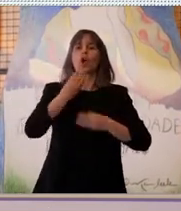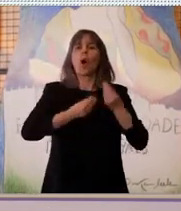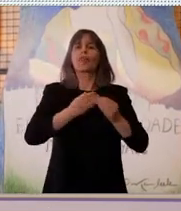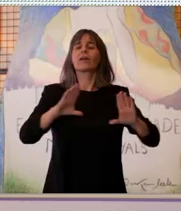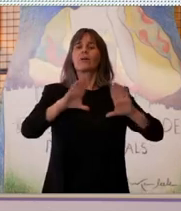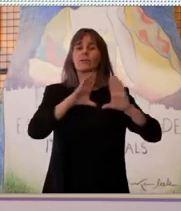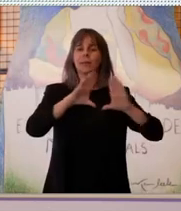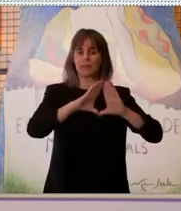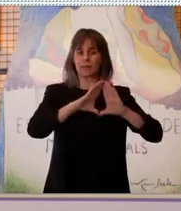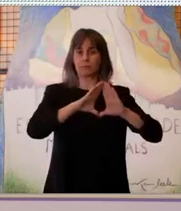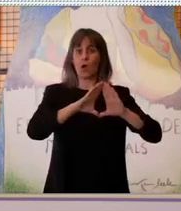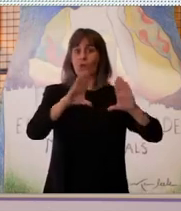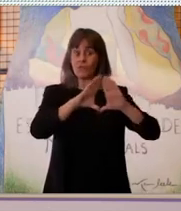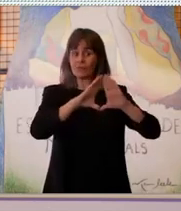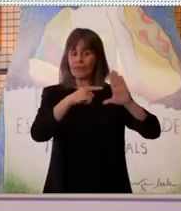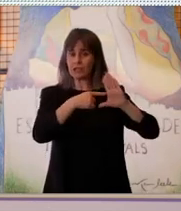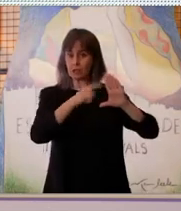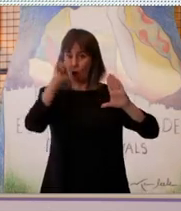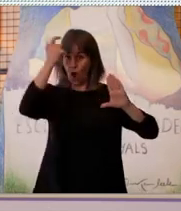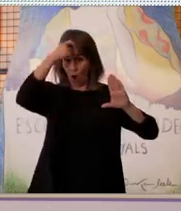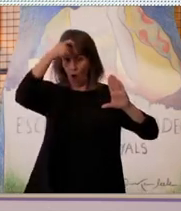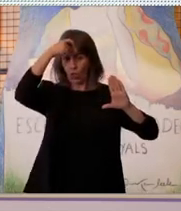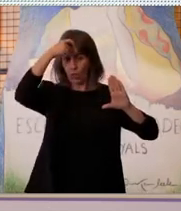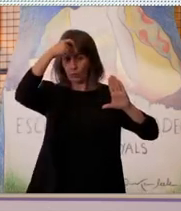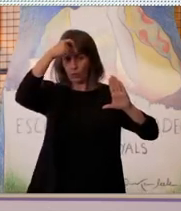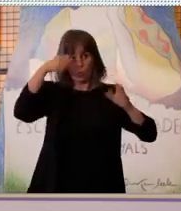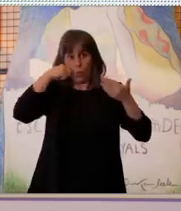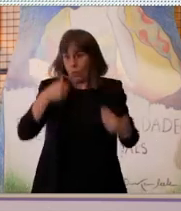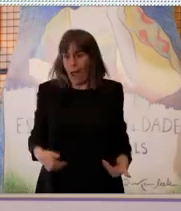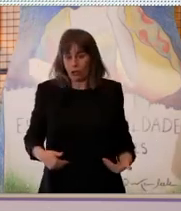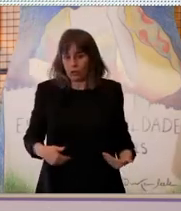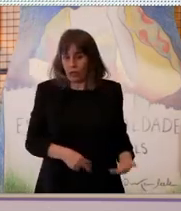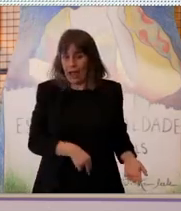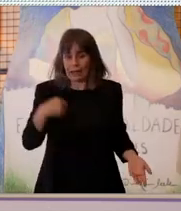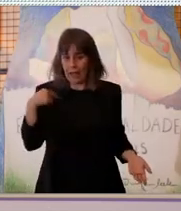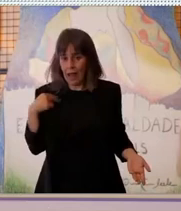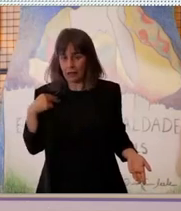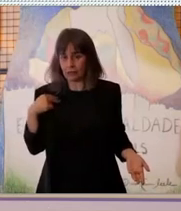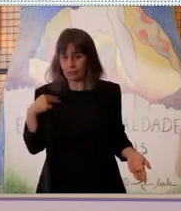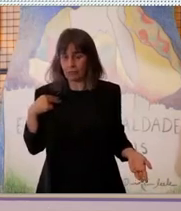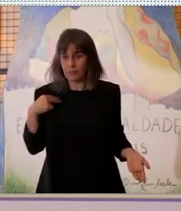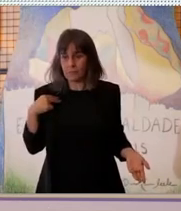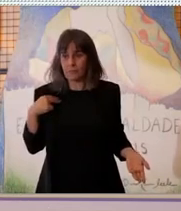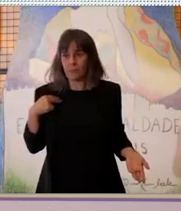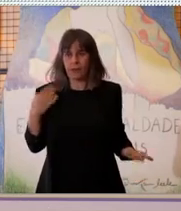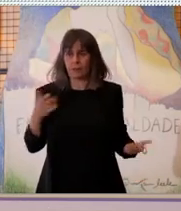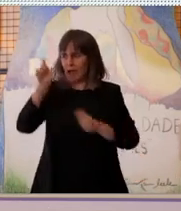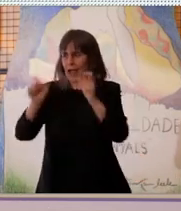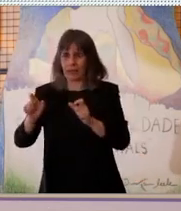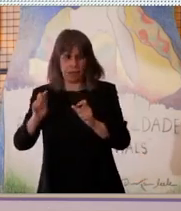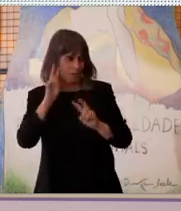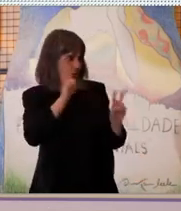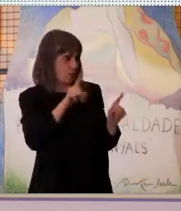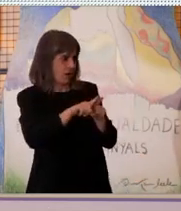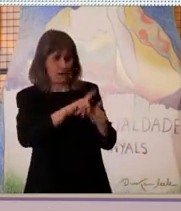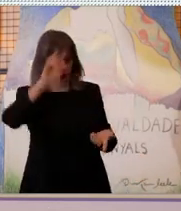entendiendo por feminismo lo humano general dirían que está loca y la echarían